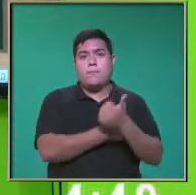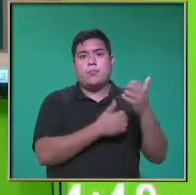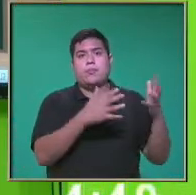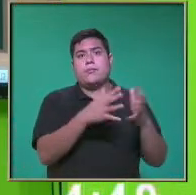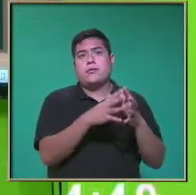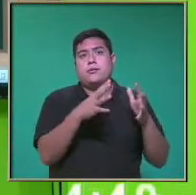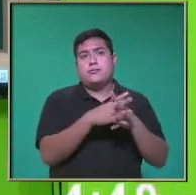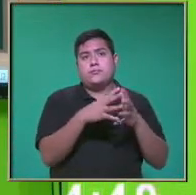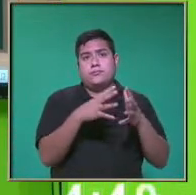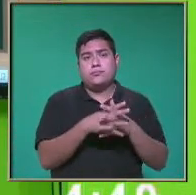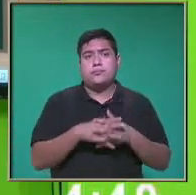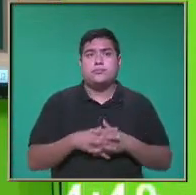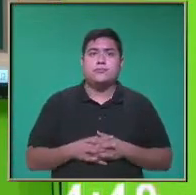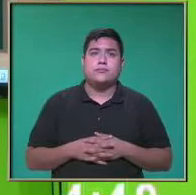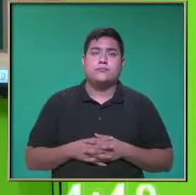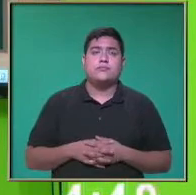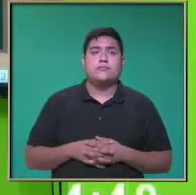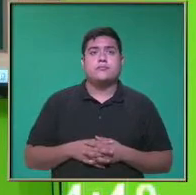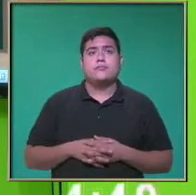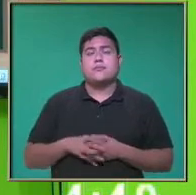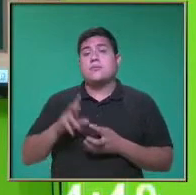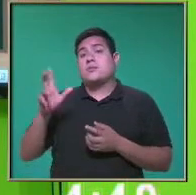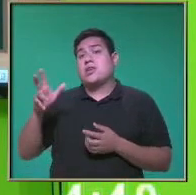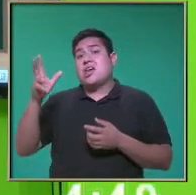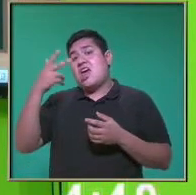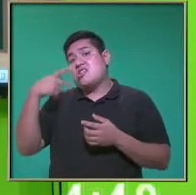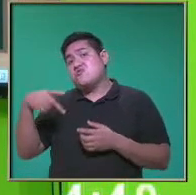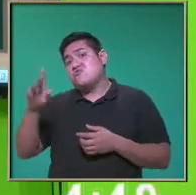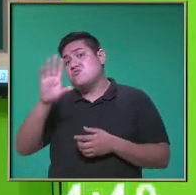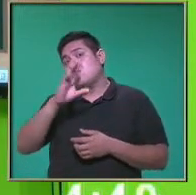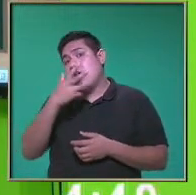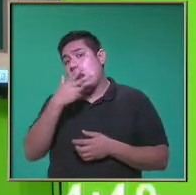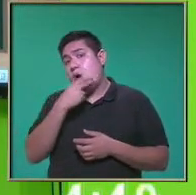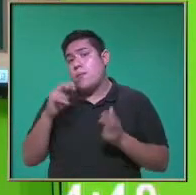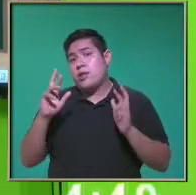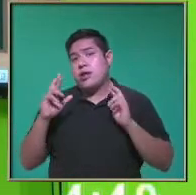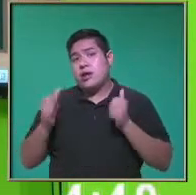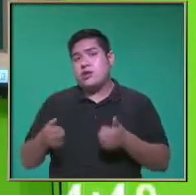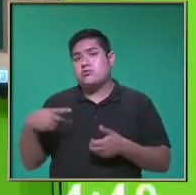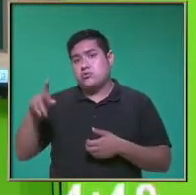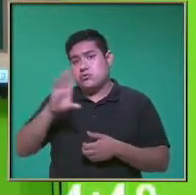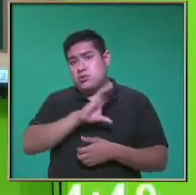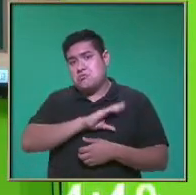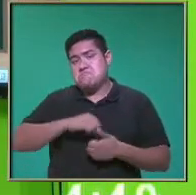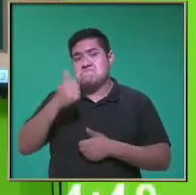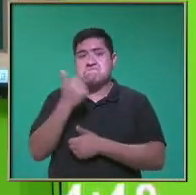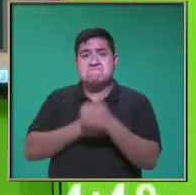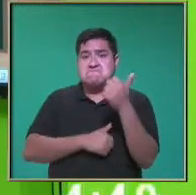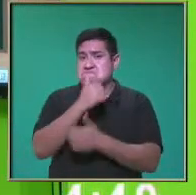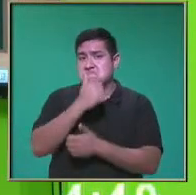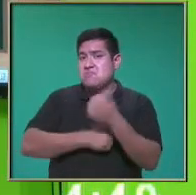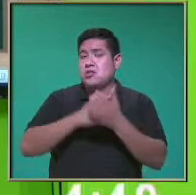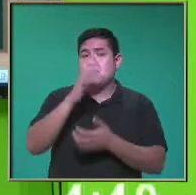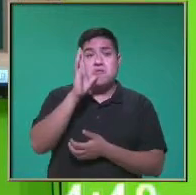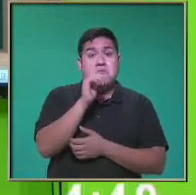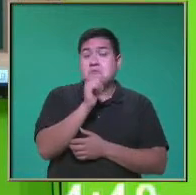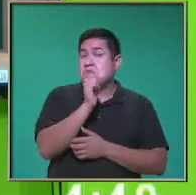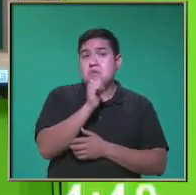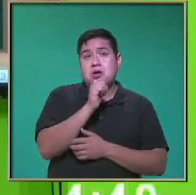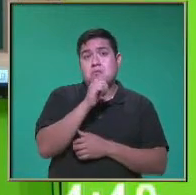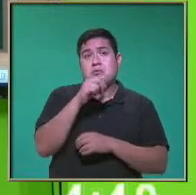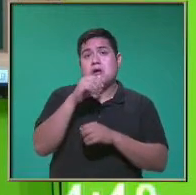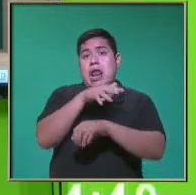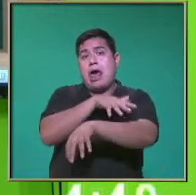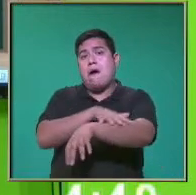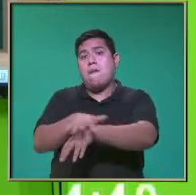Cuando llega el general del ejército a dar el aviso del emperador que había declarado la guerra y llevarse a todos los jóvenes para